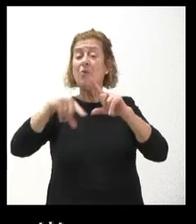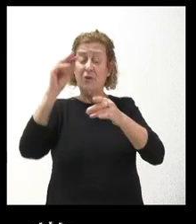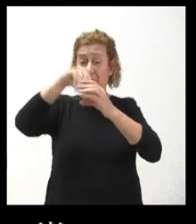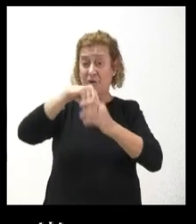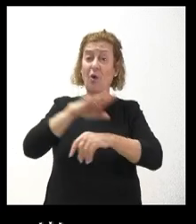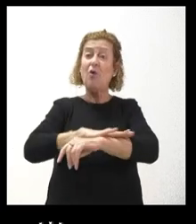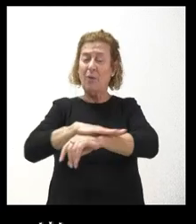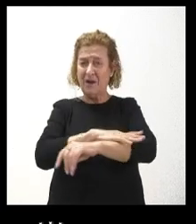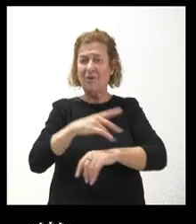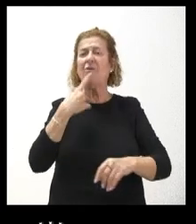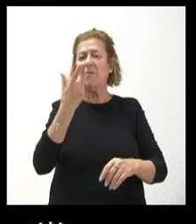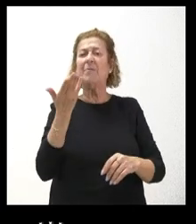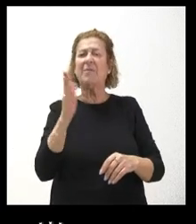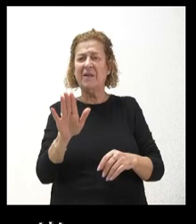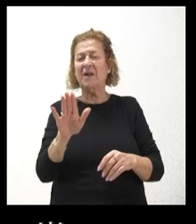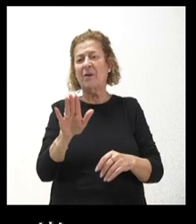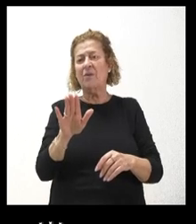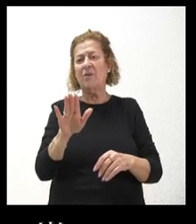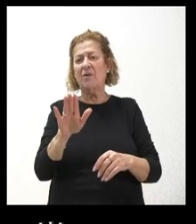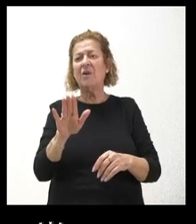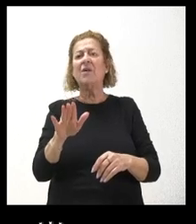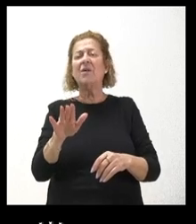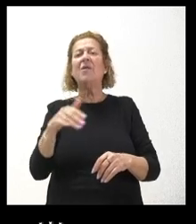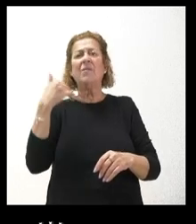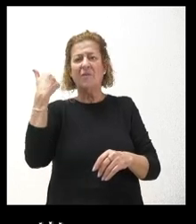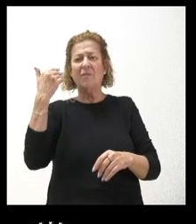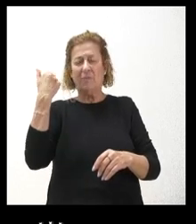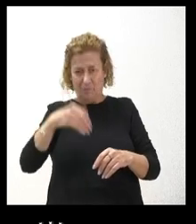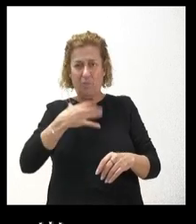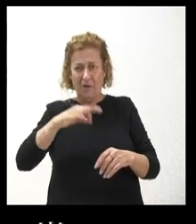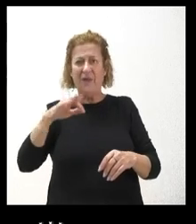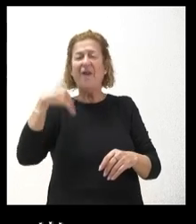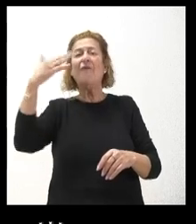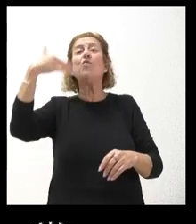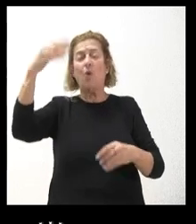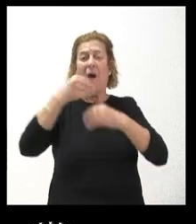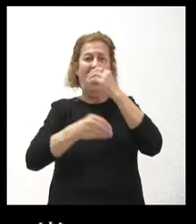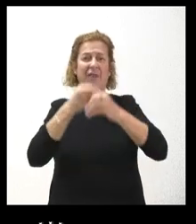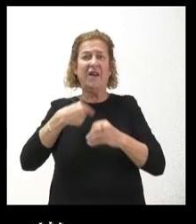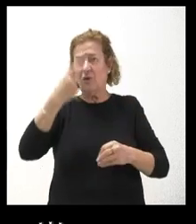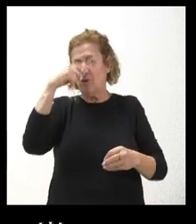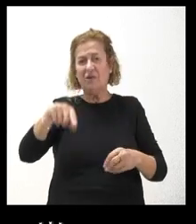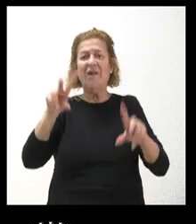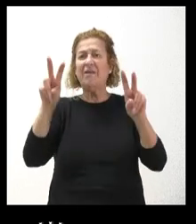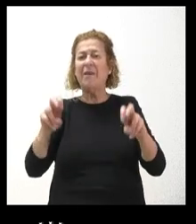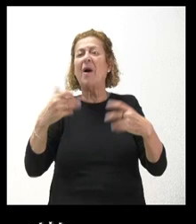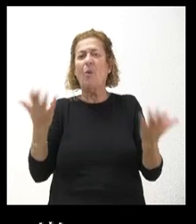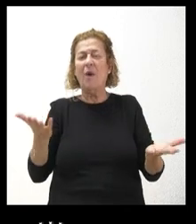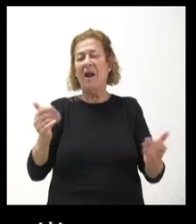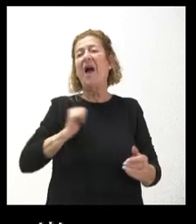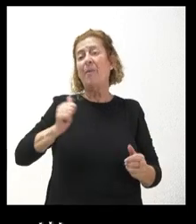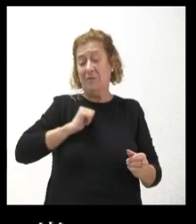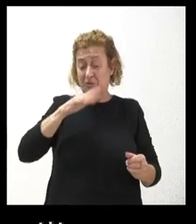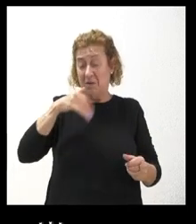planteado que estaban convencidos de que en un en algún momento dado se aplicaría no sé cómo está este tema Aprovechando que se va a cumplir